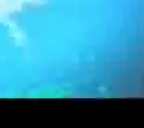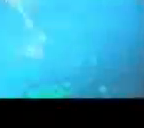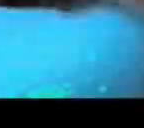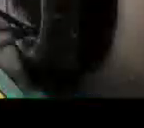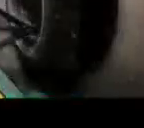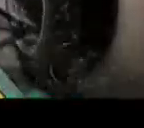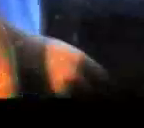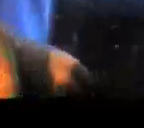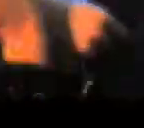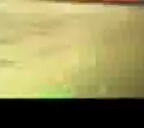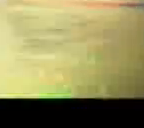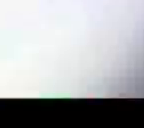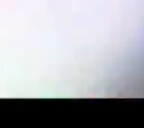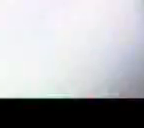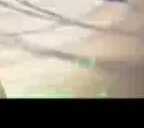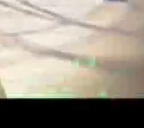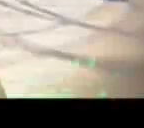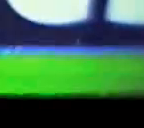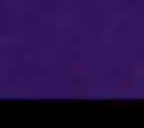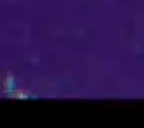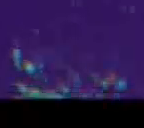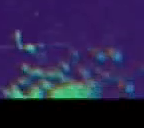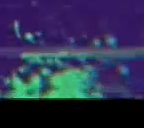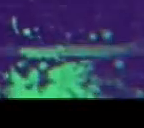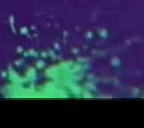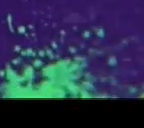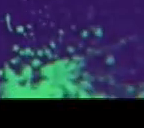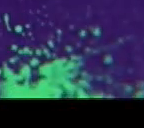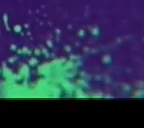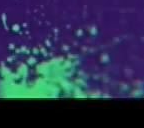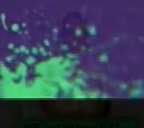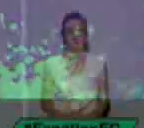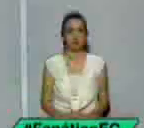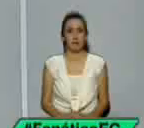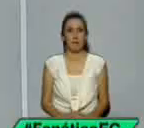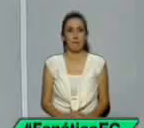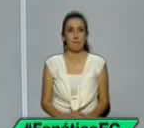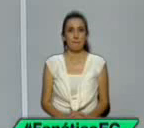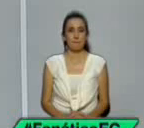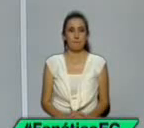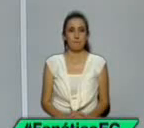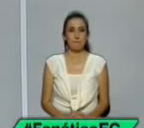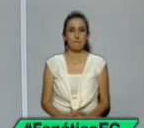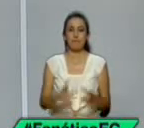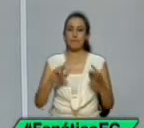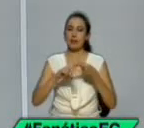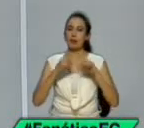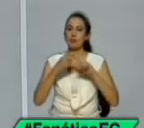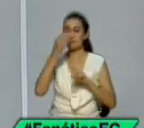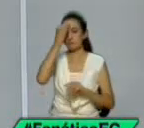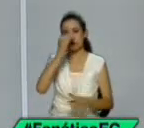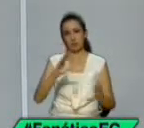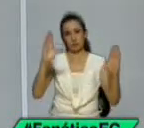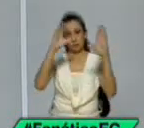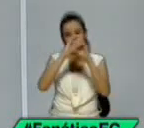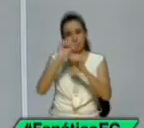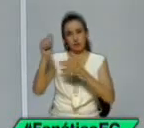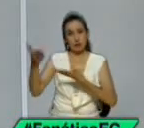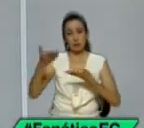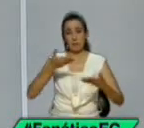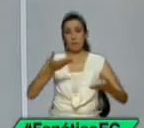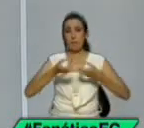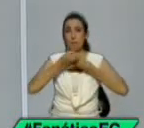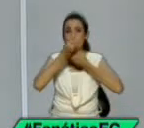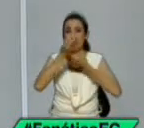Fanático. Amigos televidentes, ¿cómo están? Buenas noches, bienvenidos a la